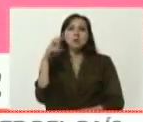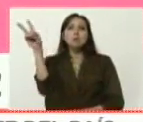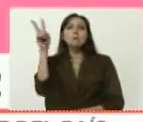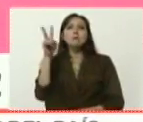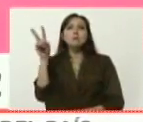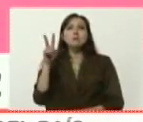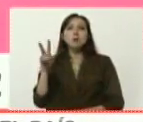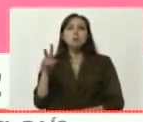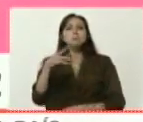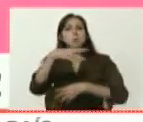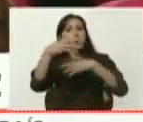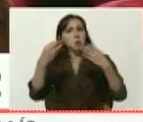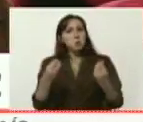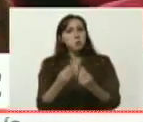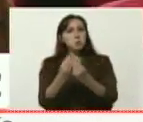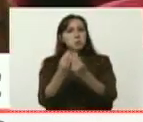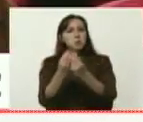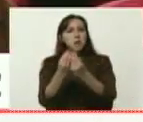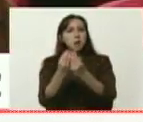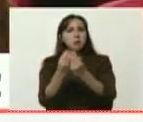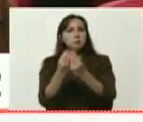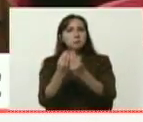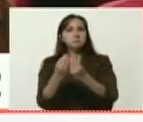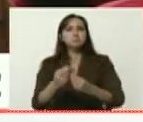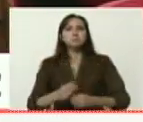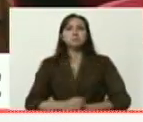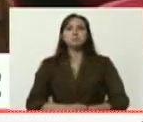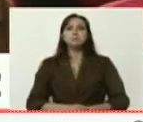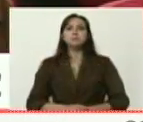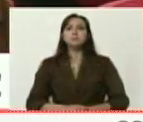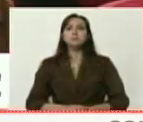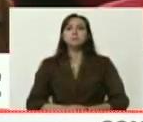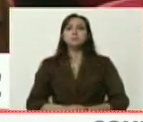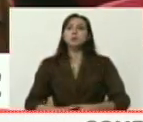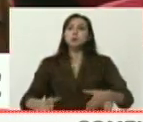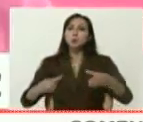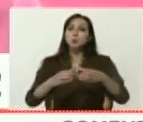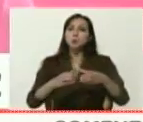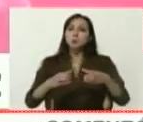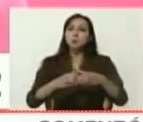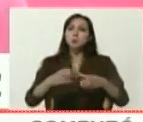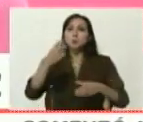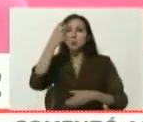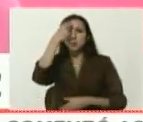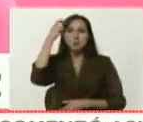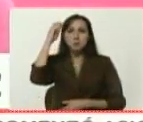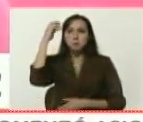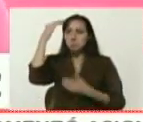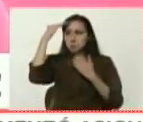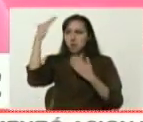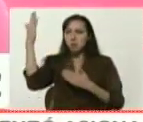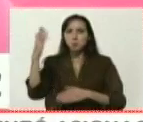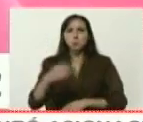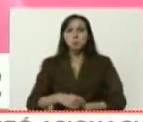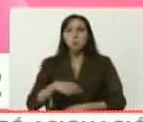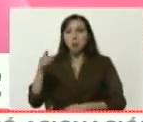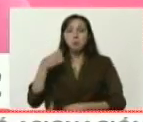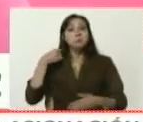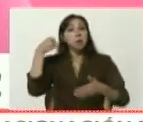estado acompañada y ratificada con la reunión de cancilleres. Saludo a nuestro canciller que diariamente tiene que